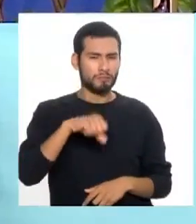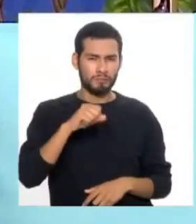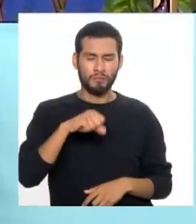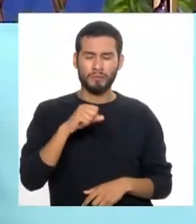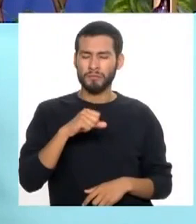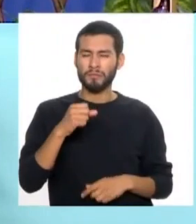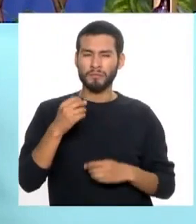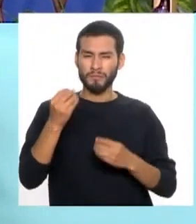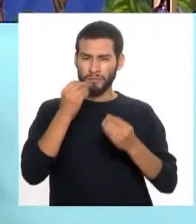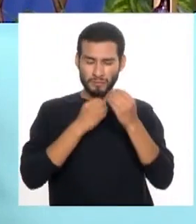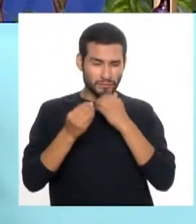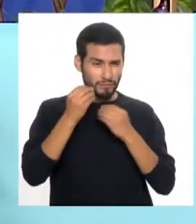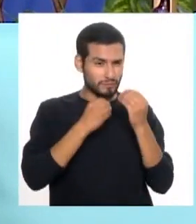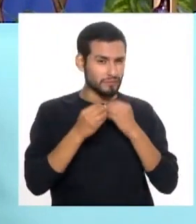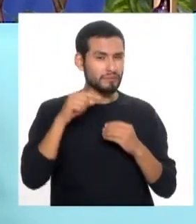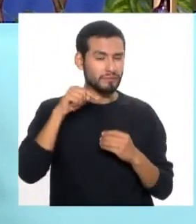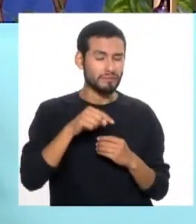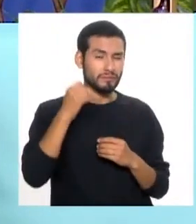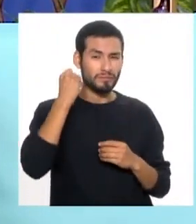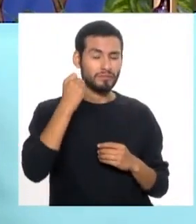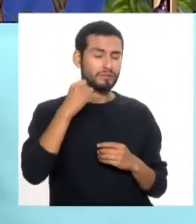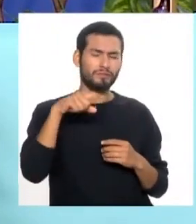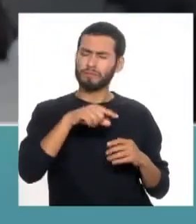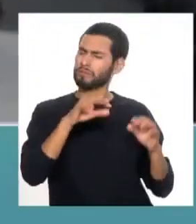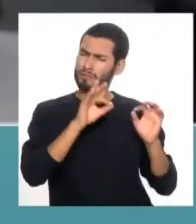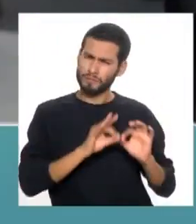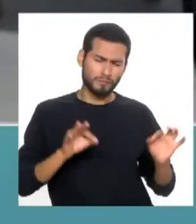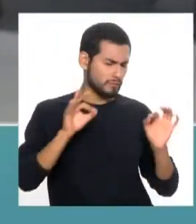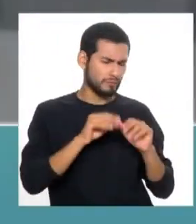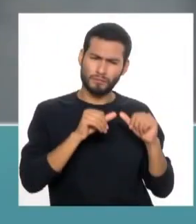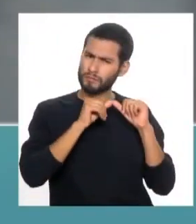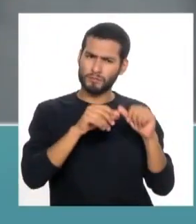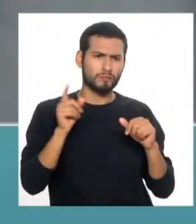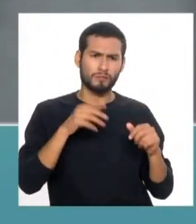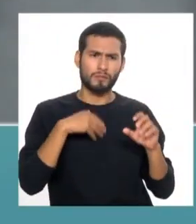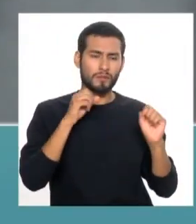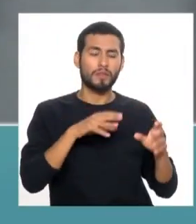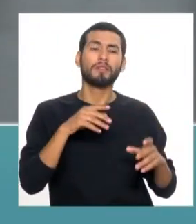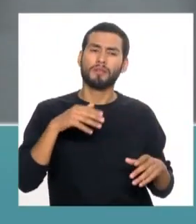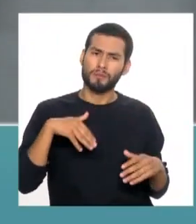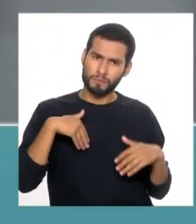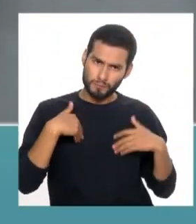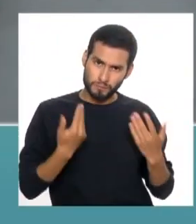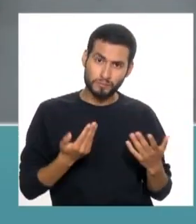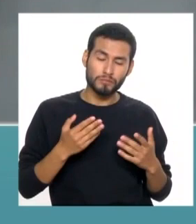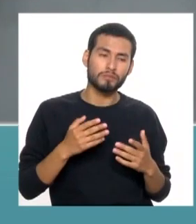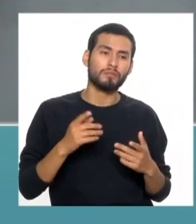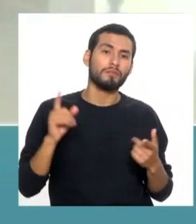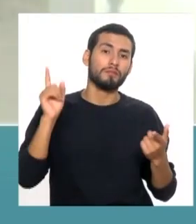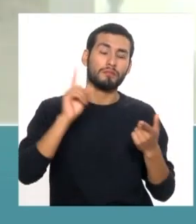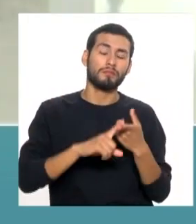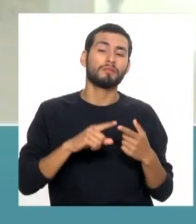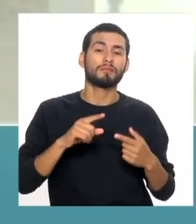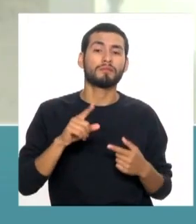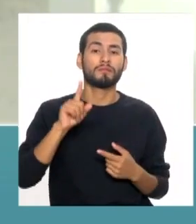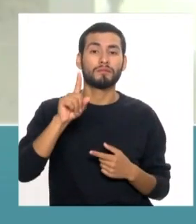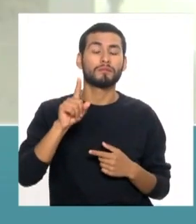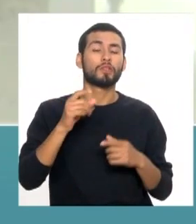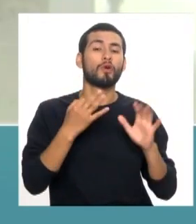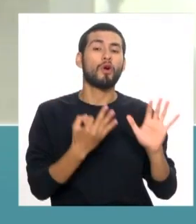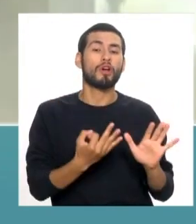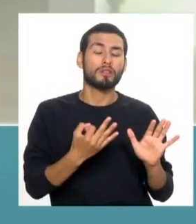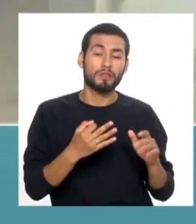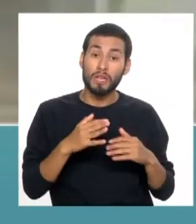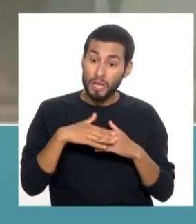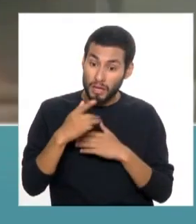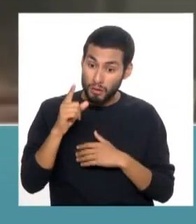derecho de alimentista es irrenunciable. El derecho de los alimentos, okay, es irrenunciable. Lo puede realizar, ojo, hasta los 18 años. Ya,